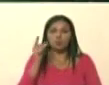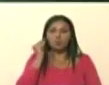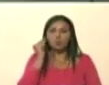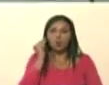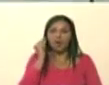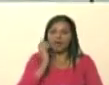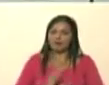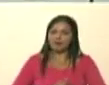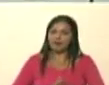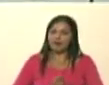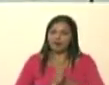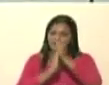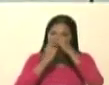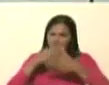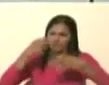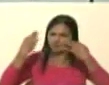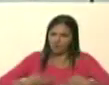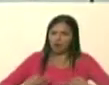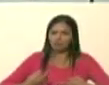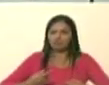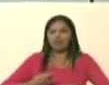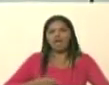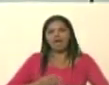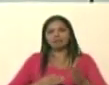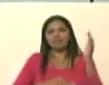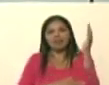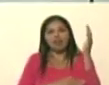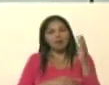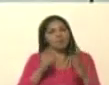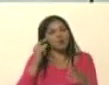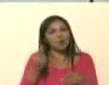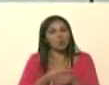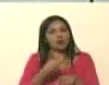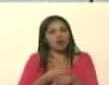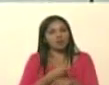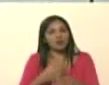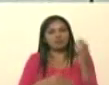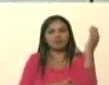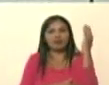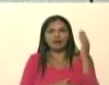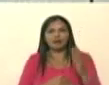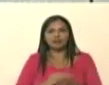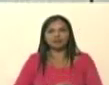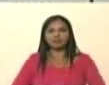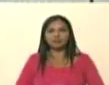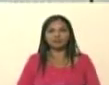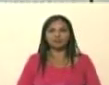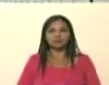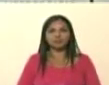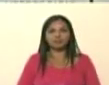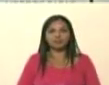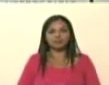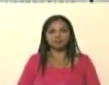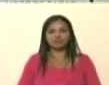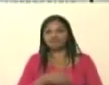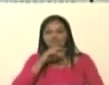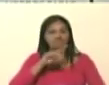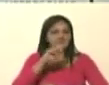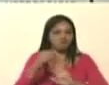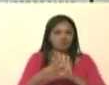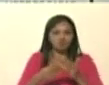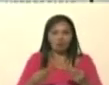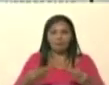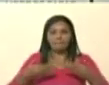lidereza del pueblo de lara el almirante en jefe karmen theresa meléndez riva